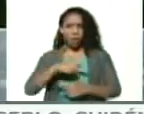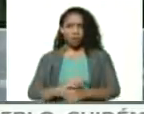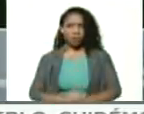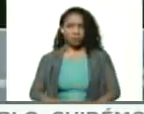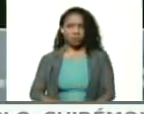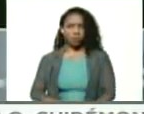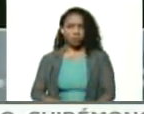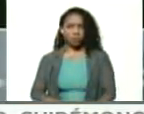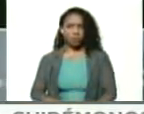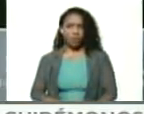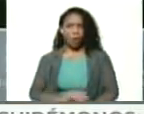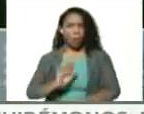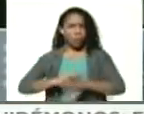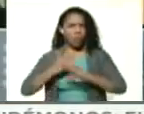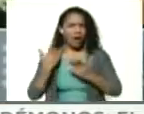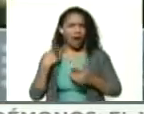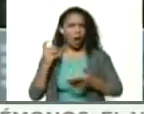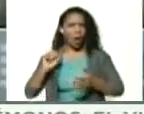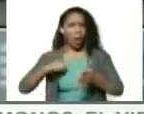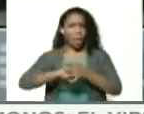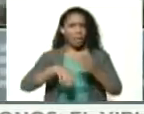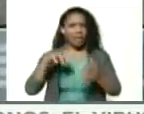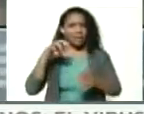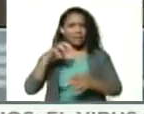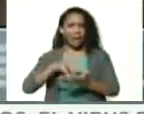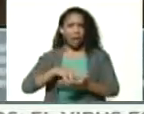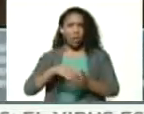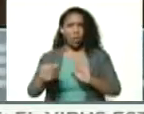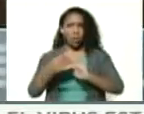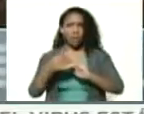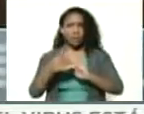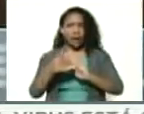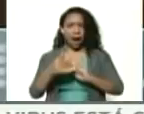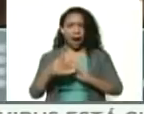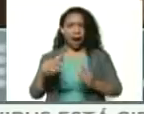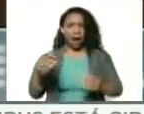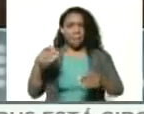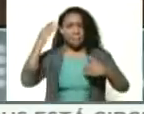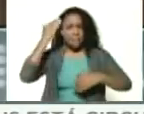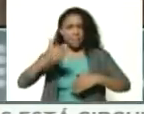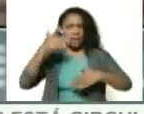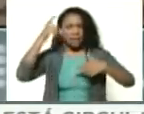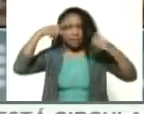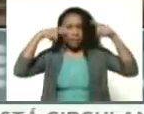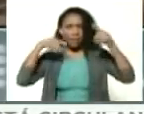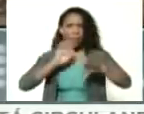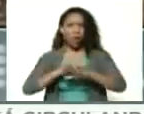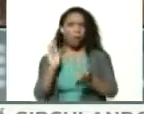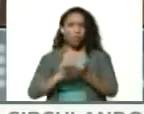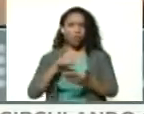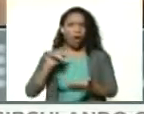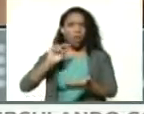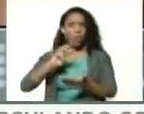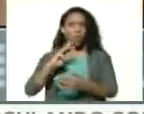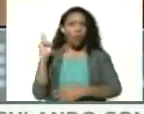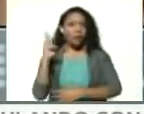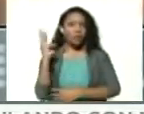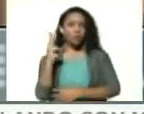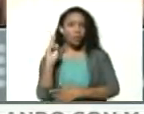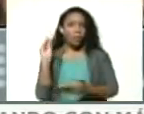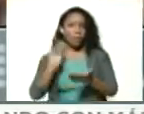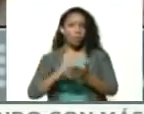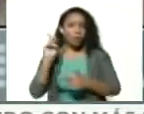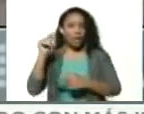qué el golpe de Estado contra el comandante Chávez fue montado desde Washington, desde Madrid y desde